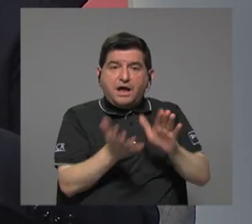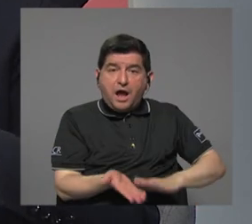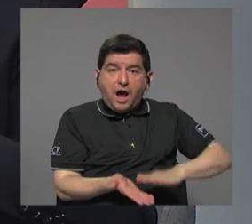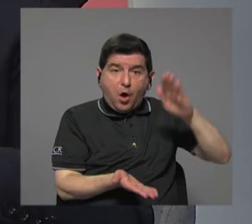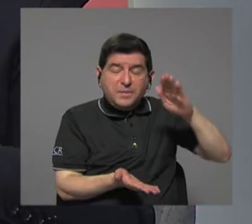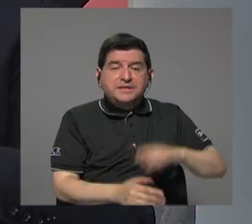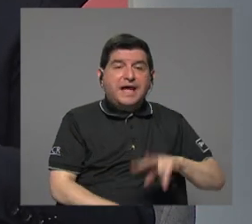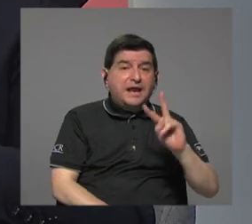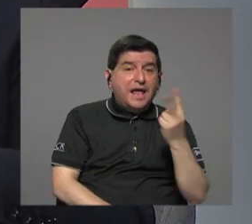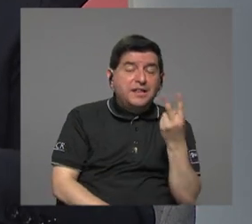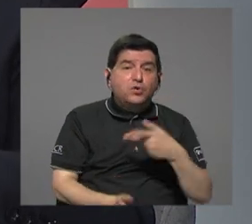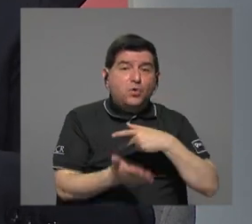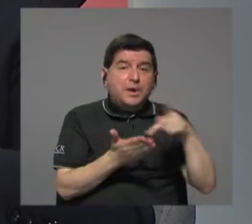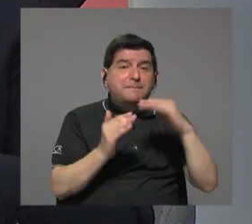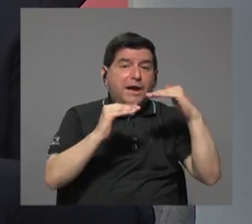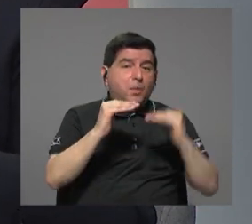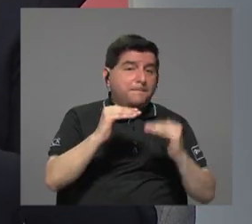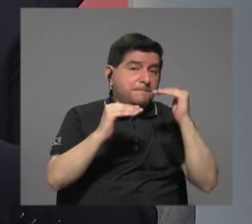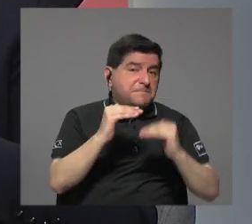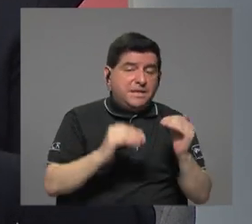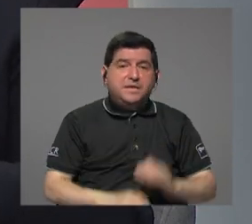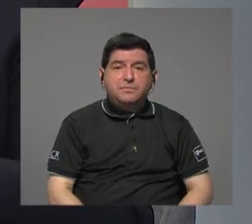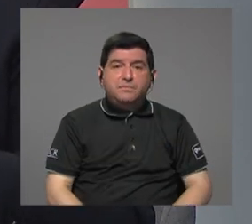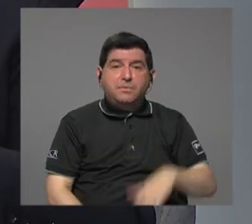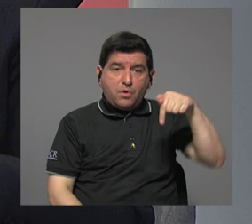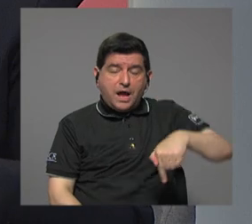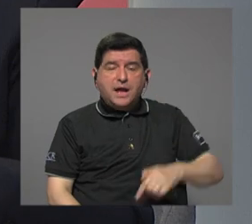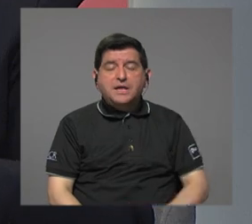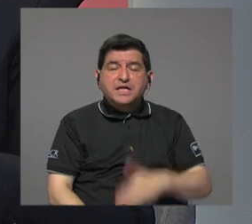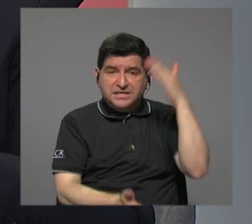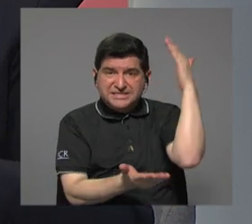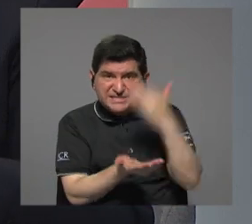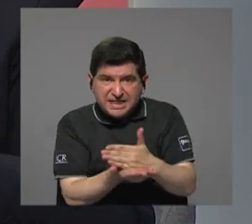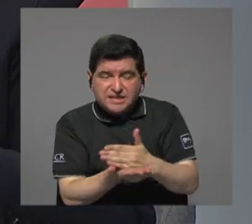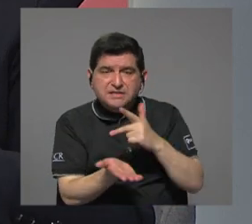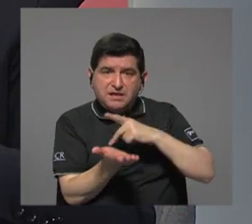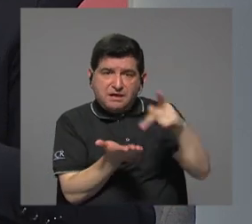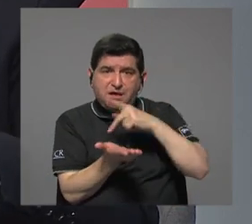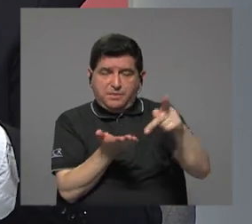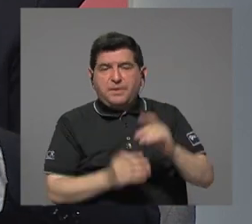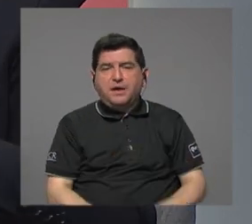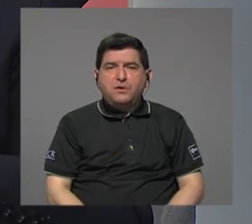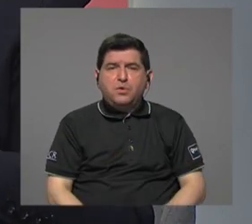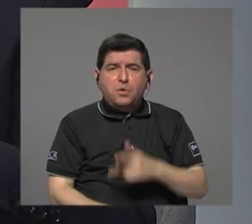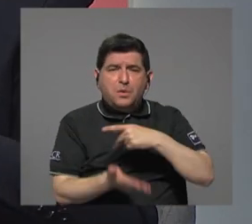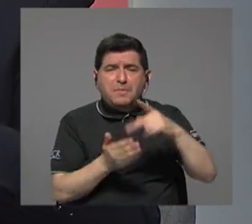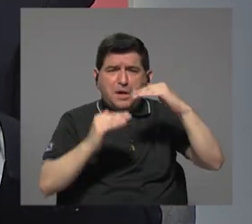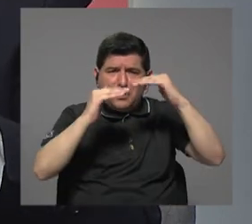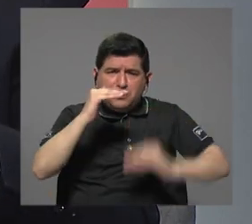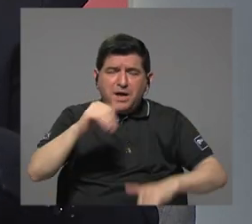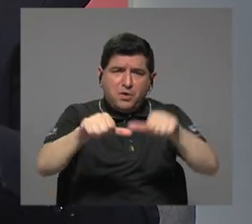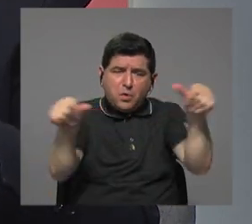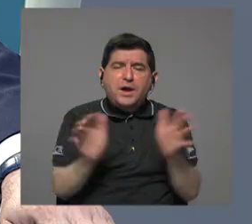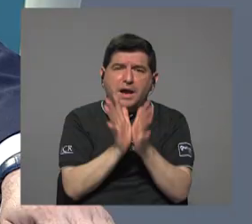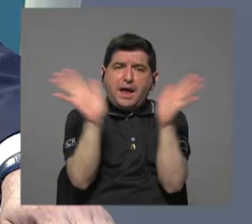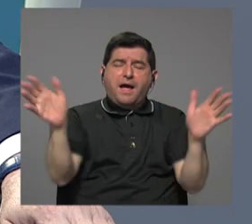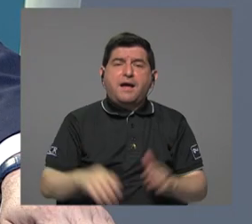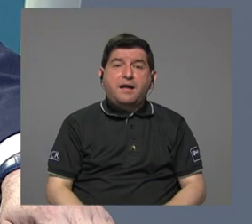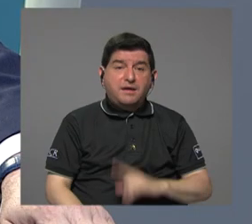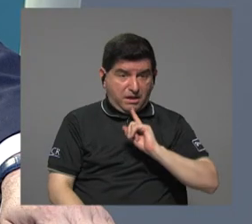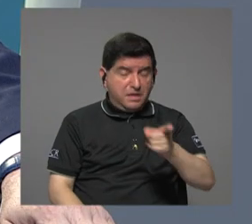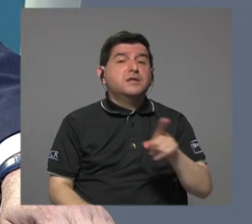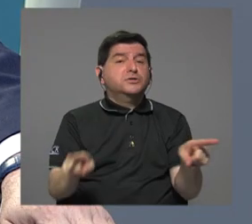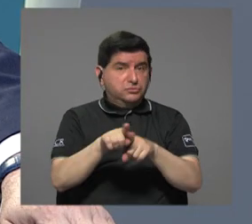duplicando los salarios mínimos aquí hay un congelamiento de los salarios y hay salarios muy bajos dentro del sector público y eso hay que